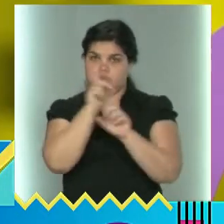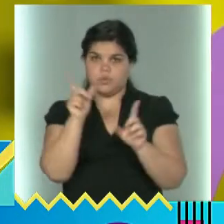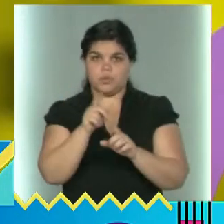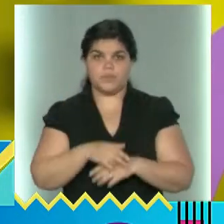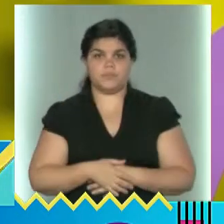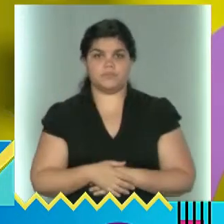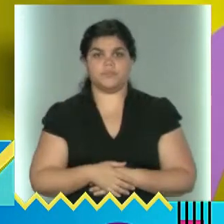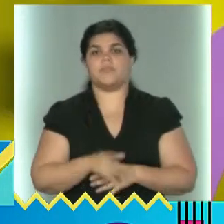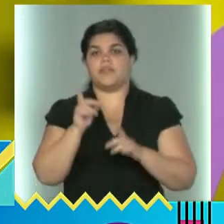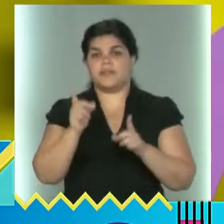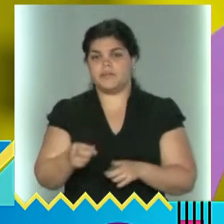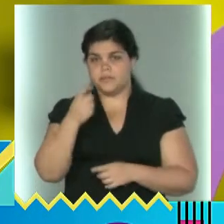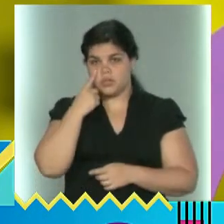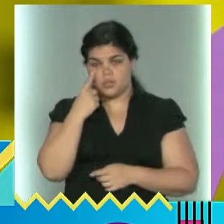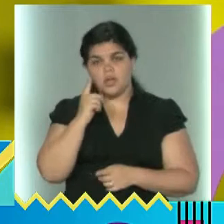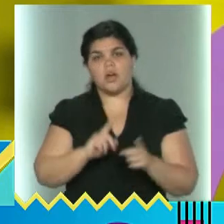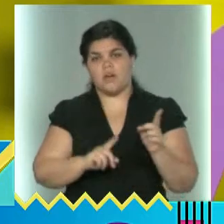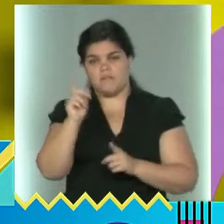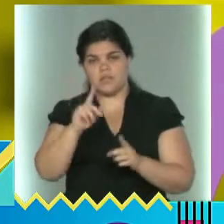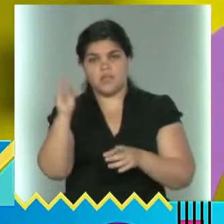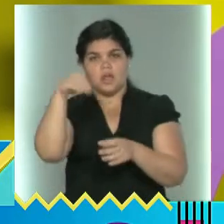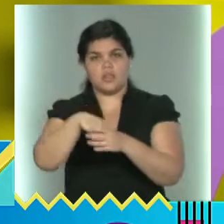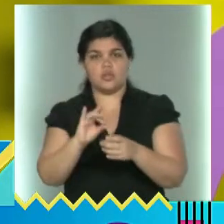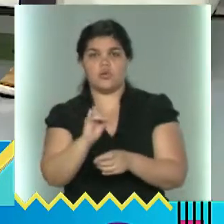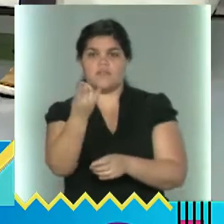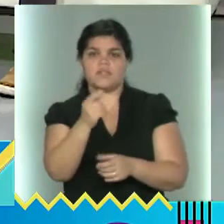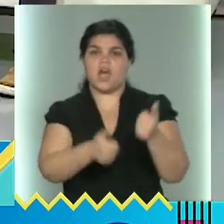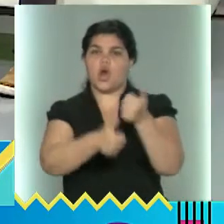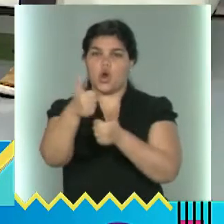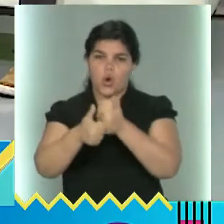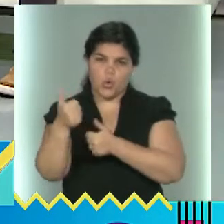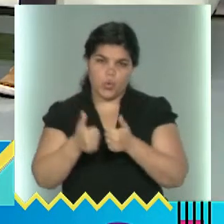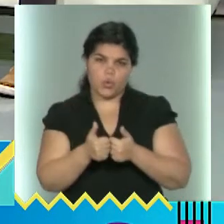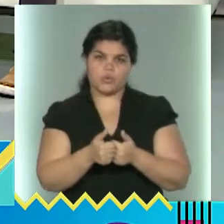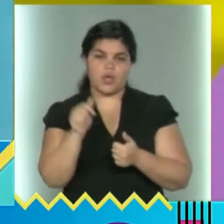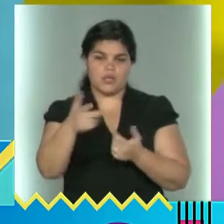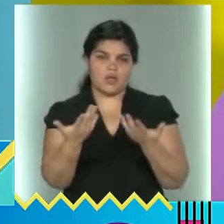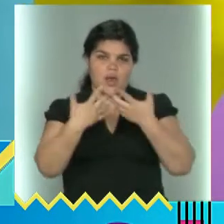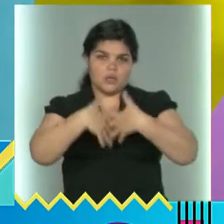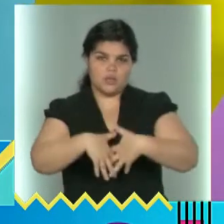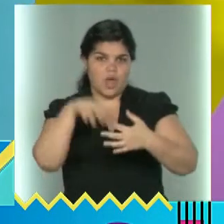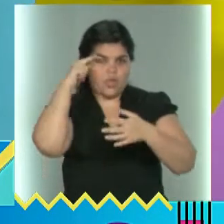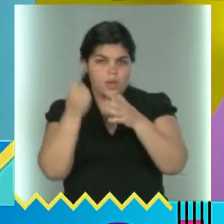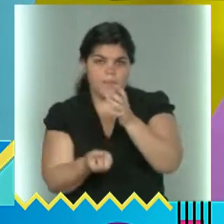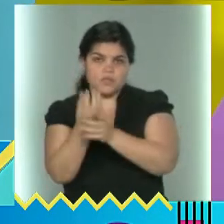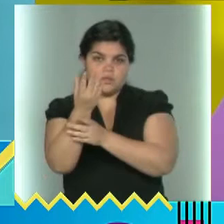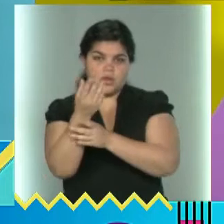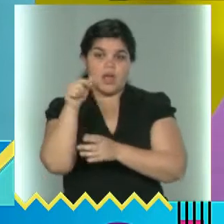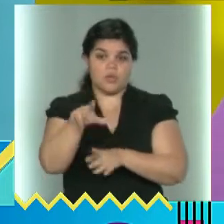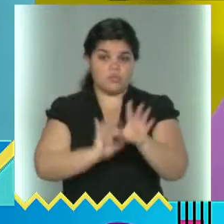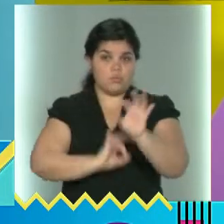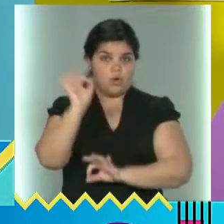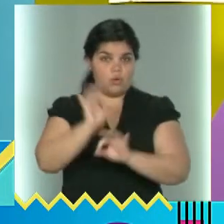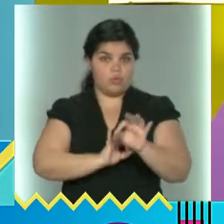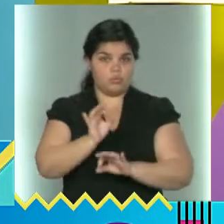los casos de, en que a veces se generan en la misma universidad ciertos concursos que tienen que ver con la invención y esos productos han terminado teniendo